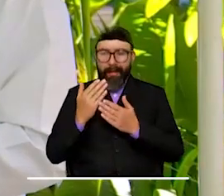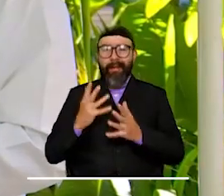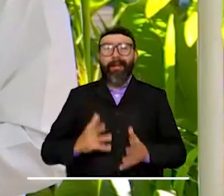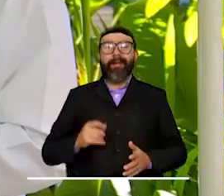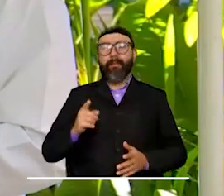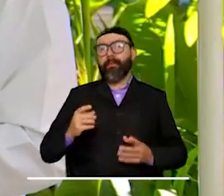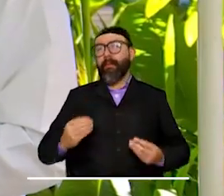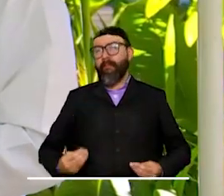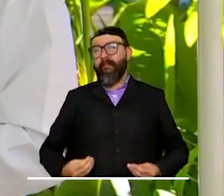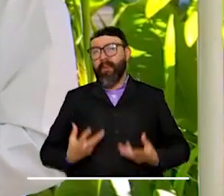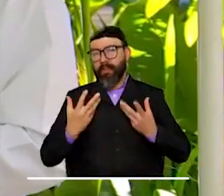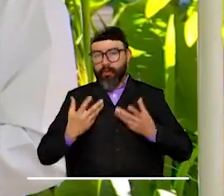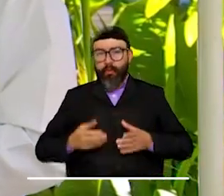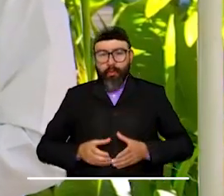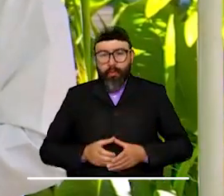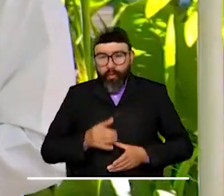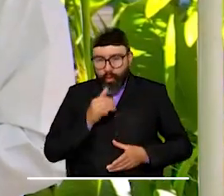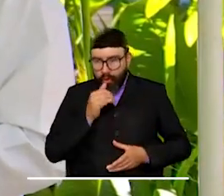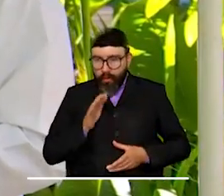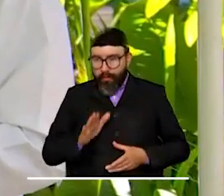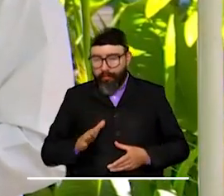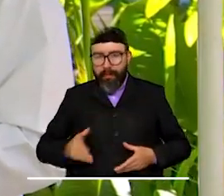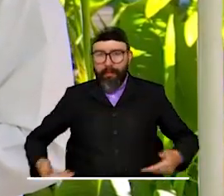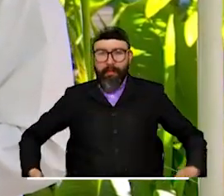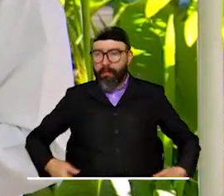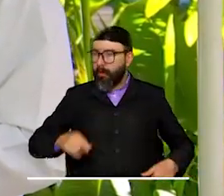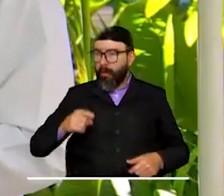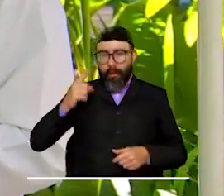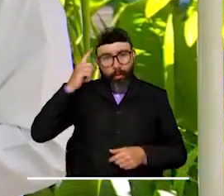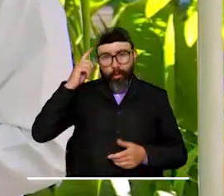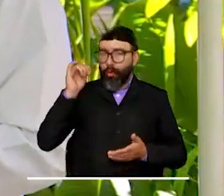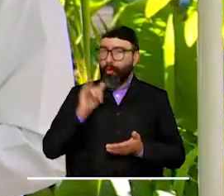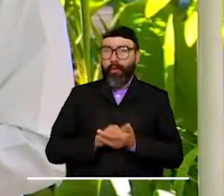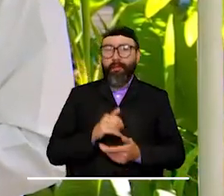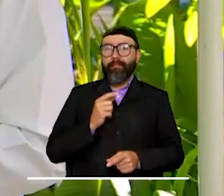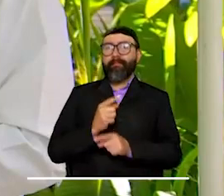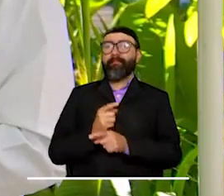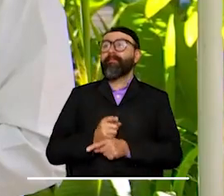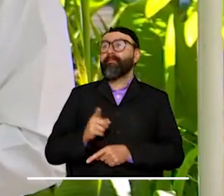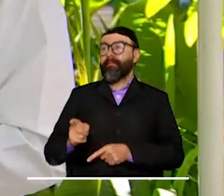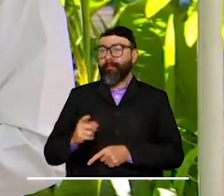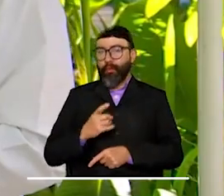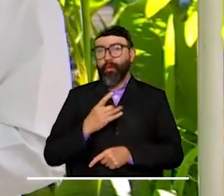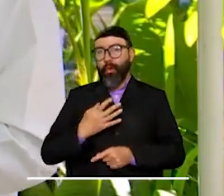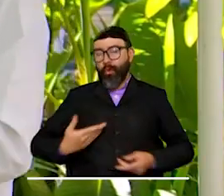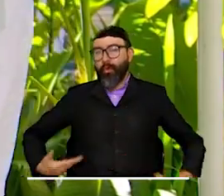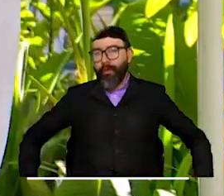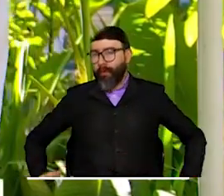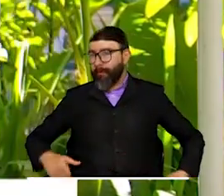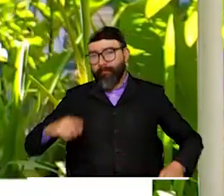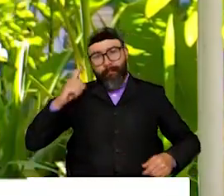infección urinaria aguda, no hubiéramos pensado que fuera proveniente ese dolor de los riñones.